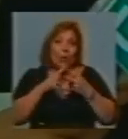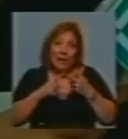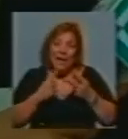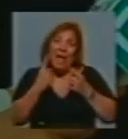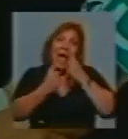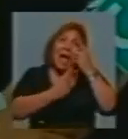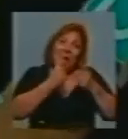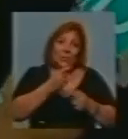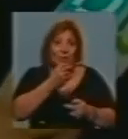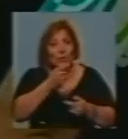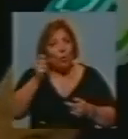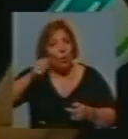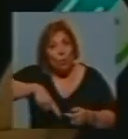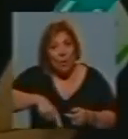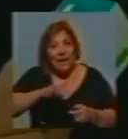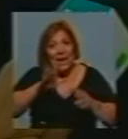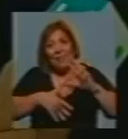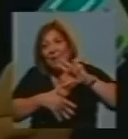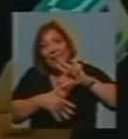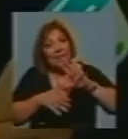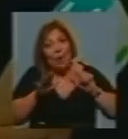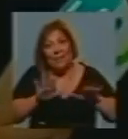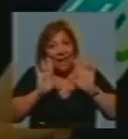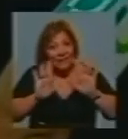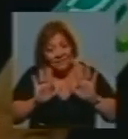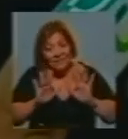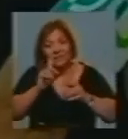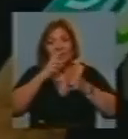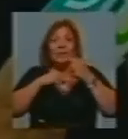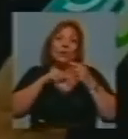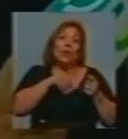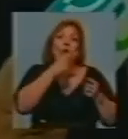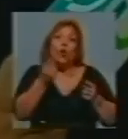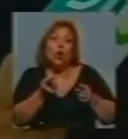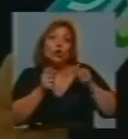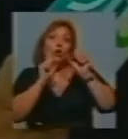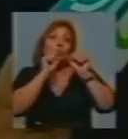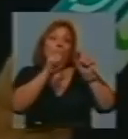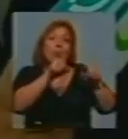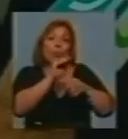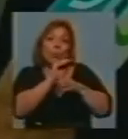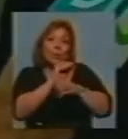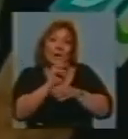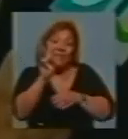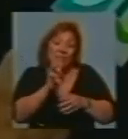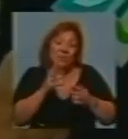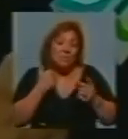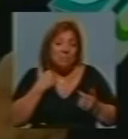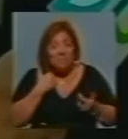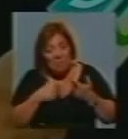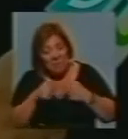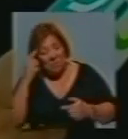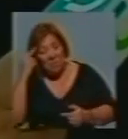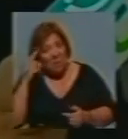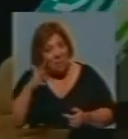son comunes a Latinoamérica y otros son propios de los venezolanos, pero me parece que se